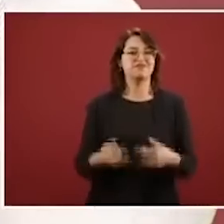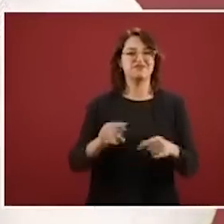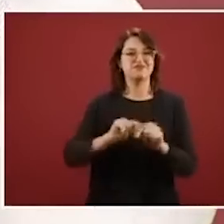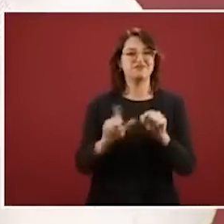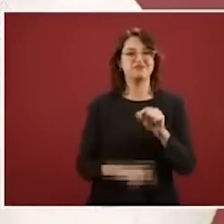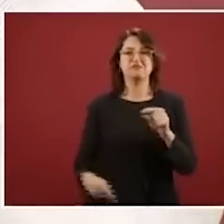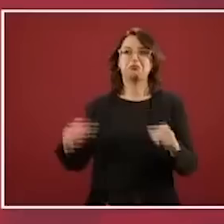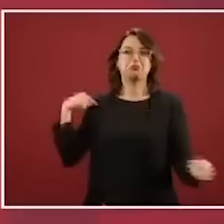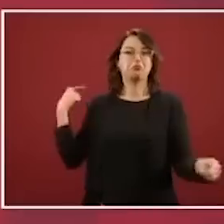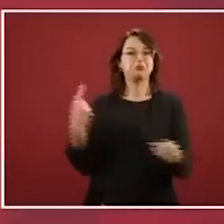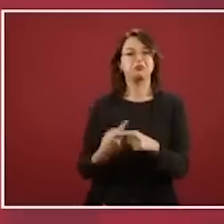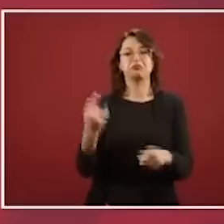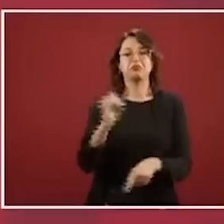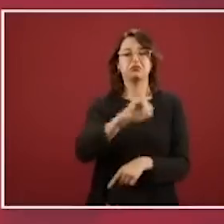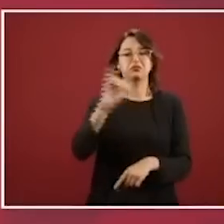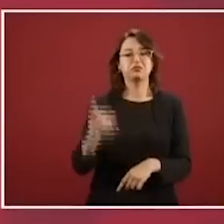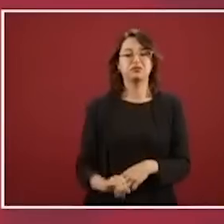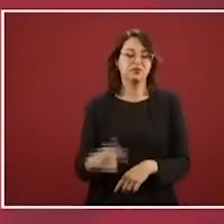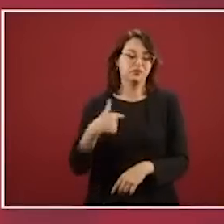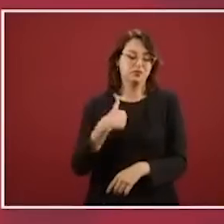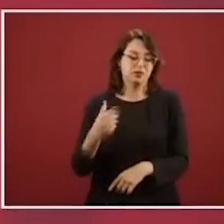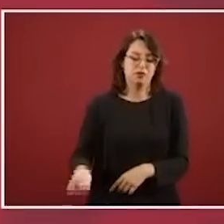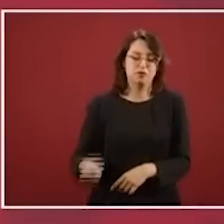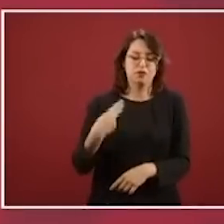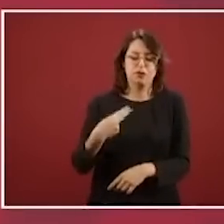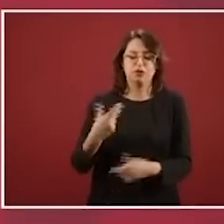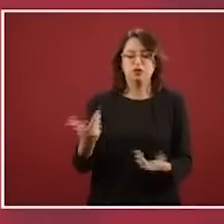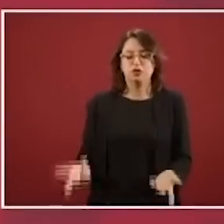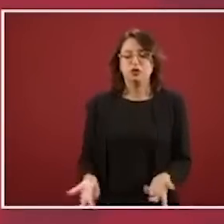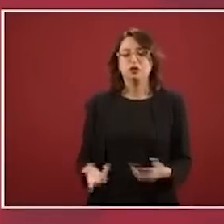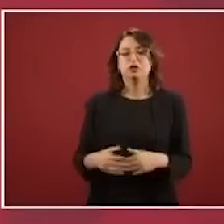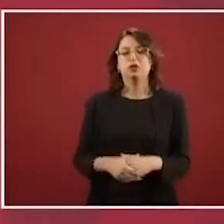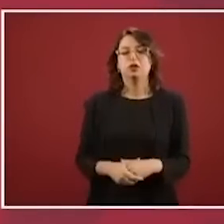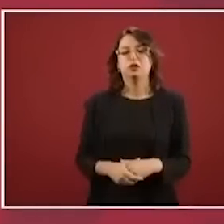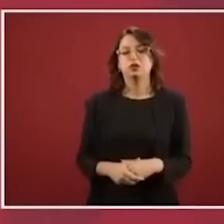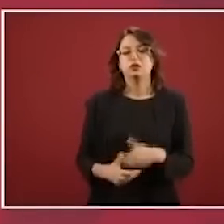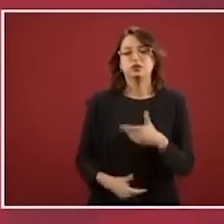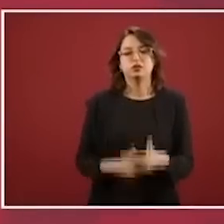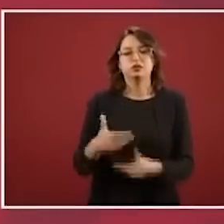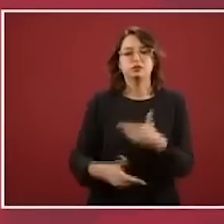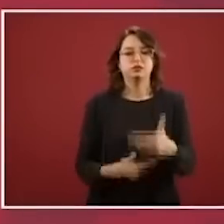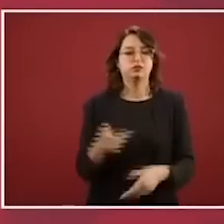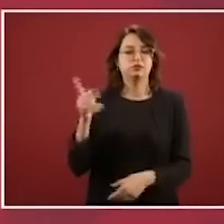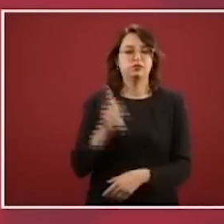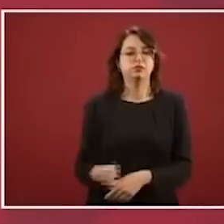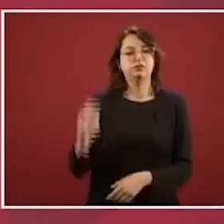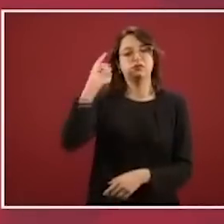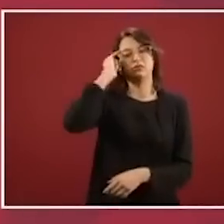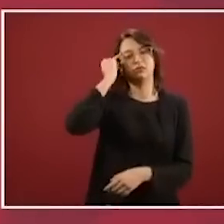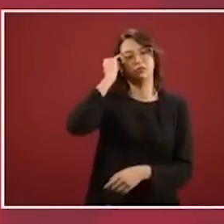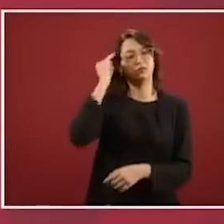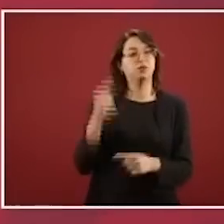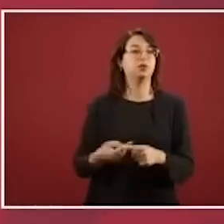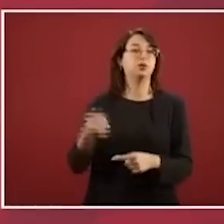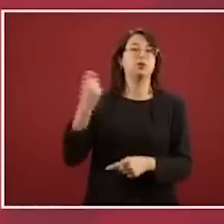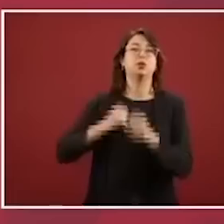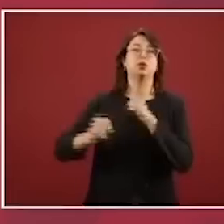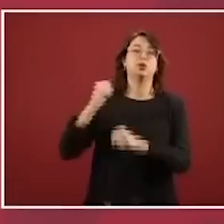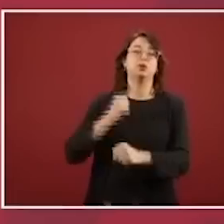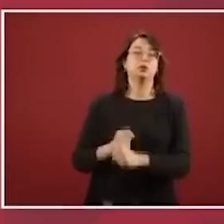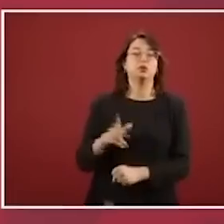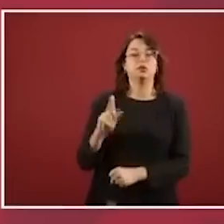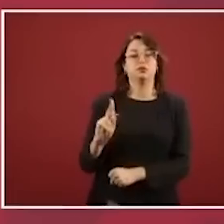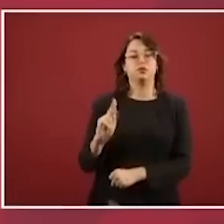país. Yo tengo la fortuna de acompañar a los procesos de los pueblos indígenas desde la década de los